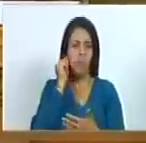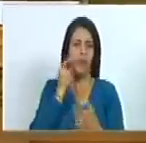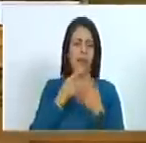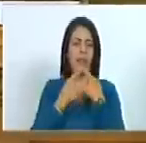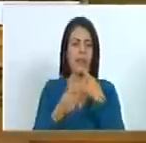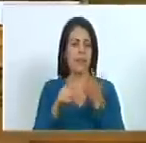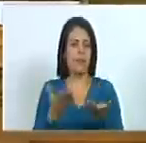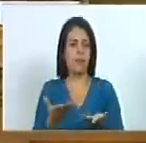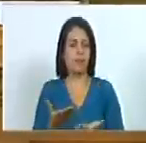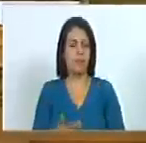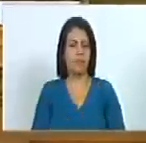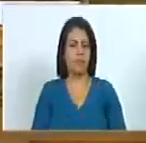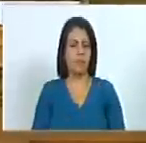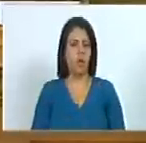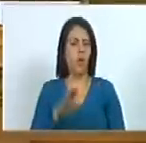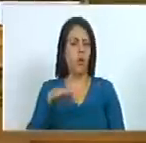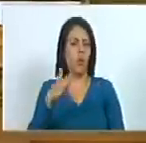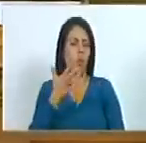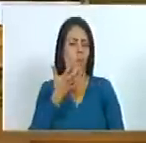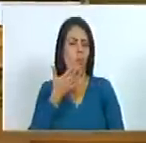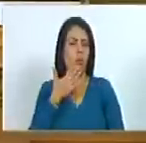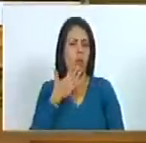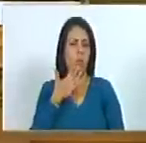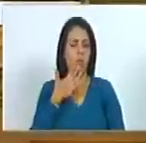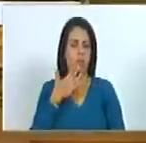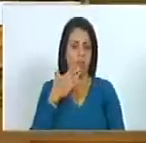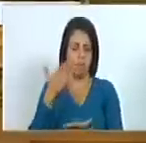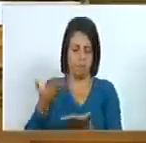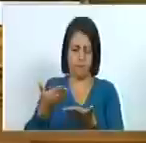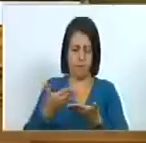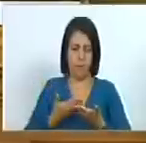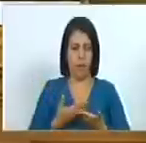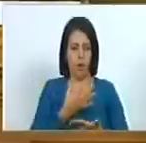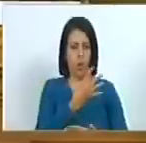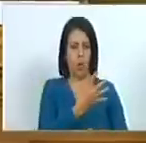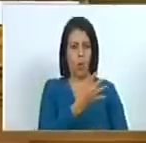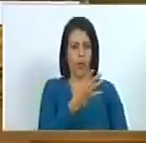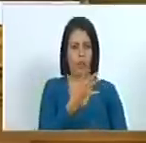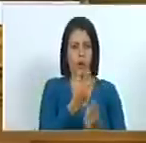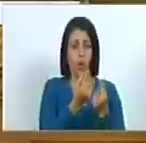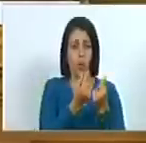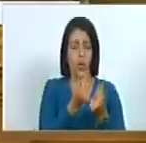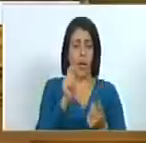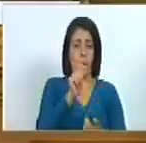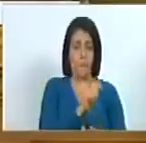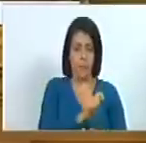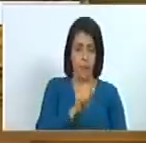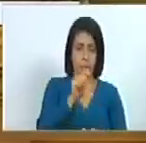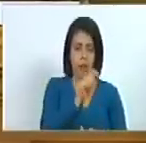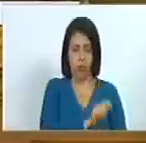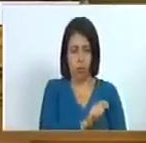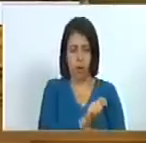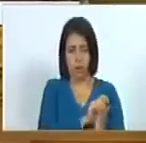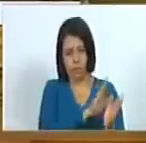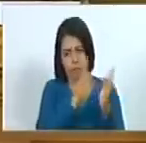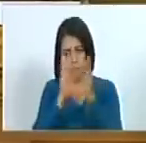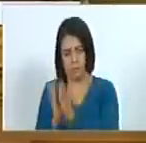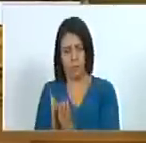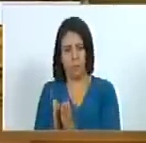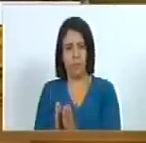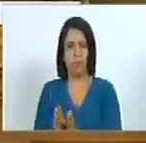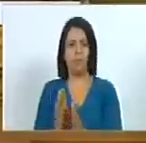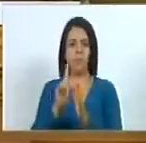trabajadoras cuando de recibir 45 bolívares mensuales en Cestatique pasen a